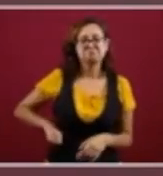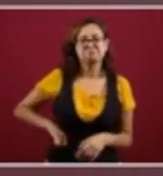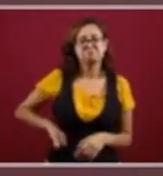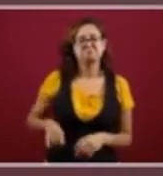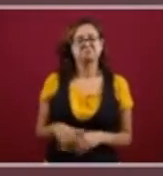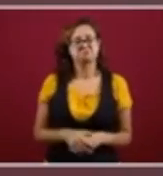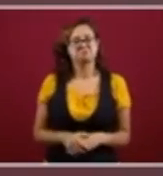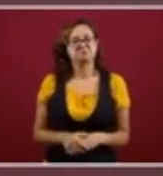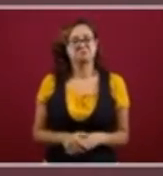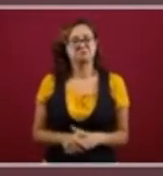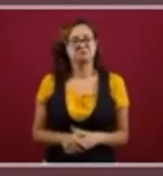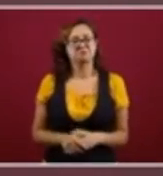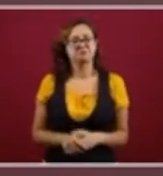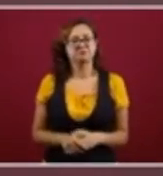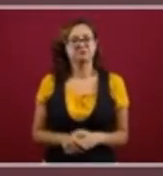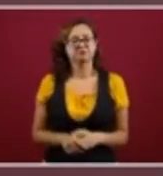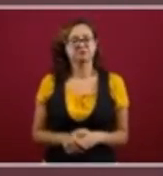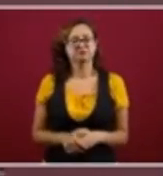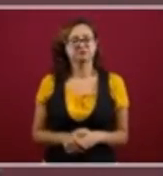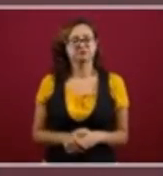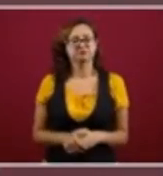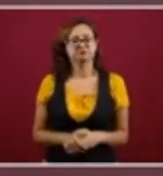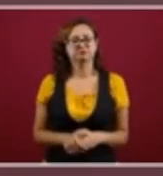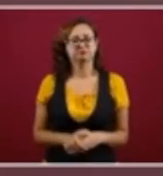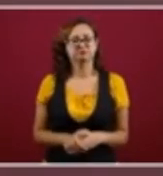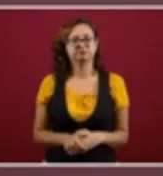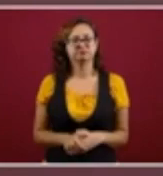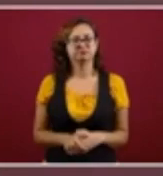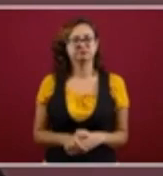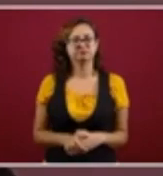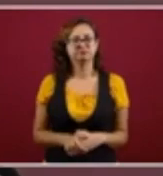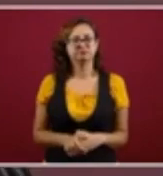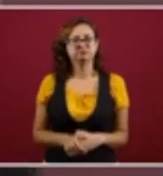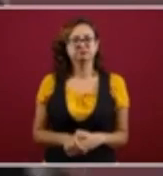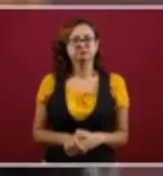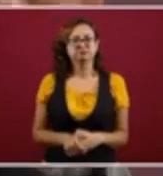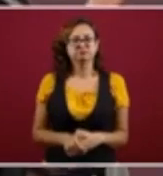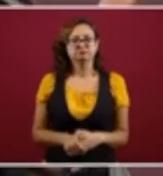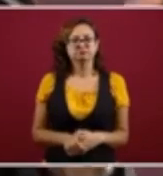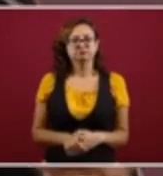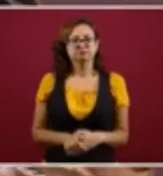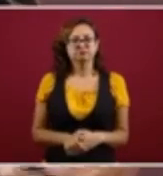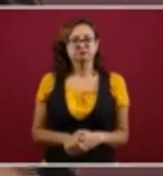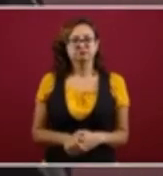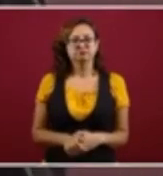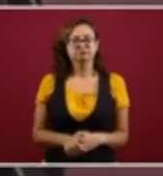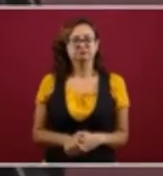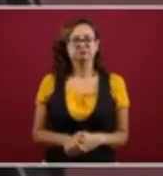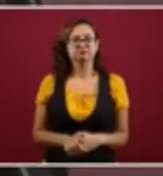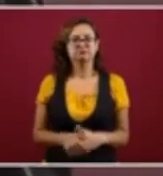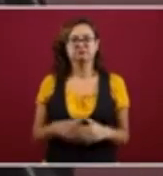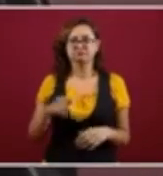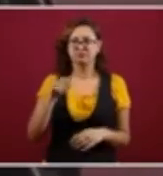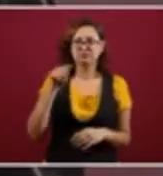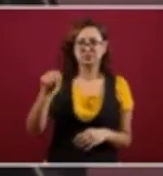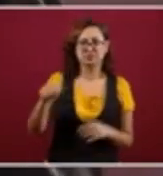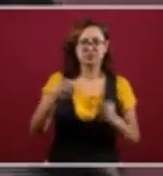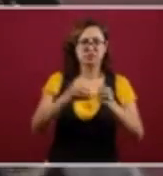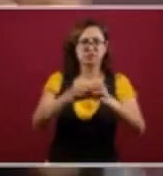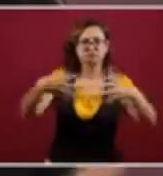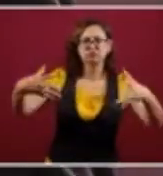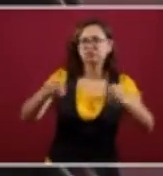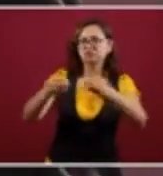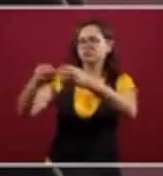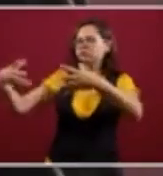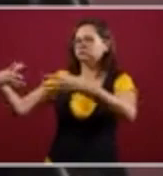¿Cómo se fueron haciendo estas colonias que tienen